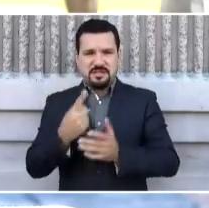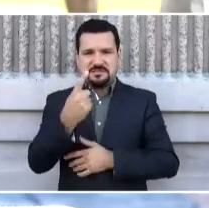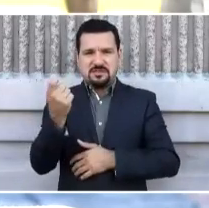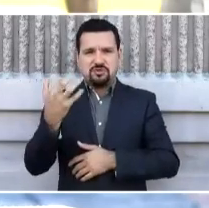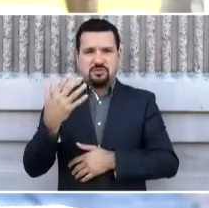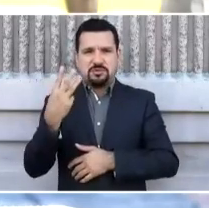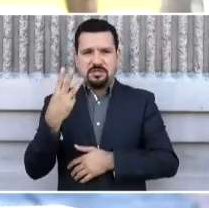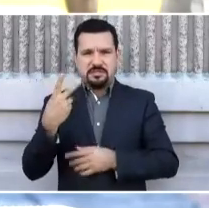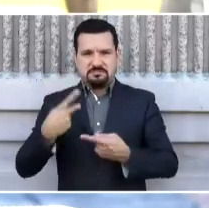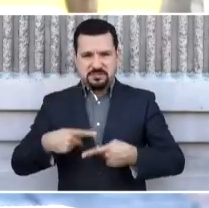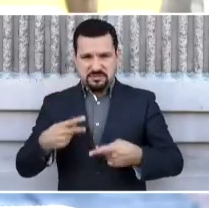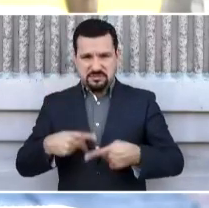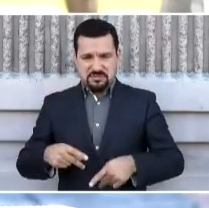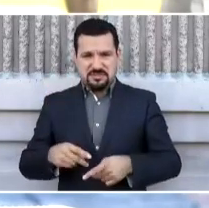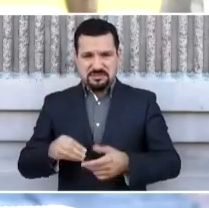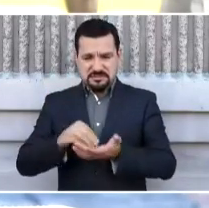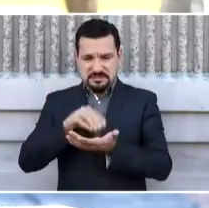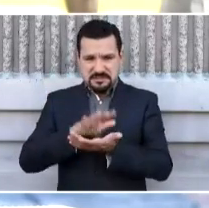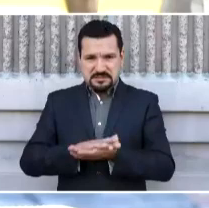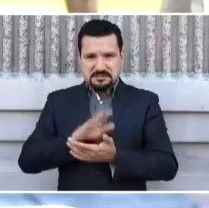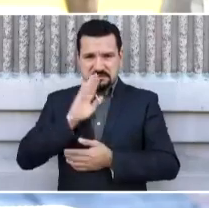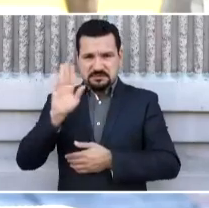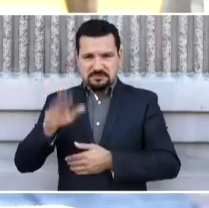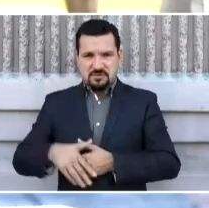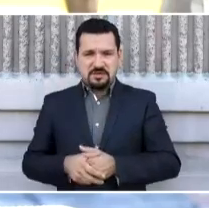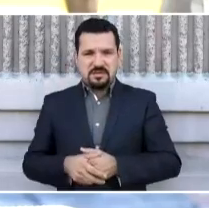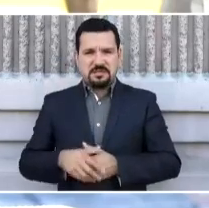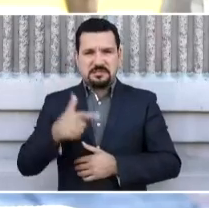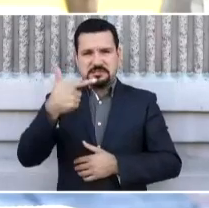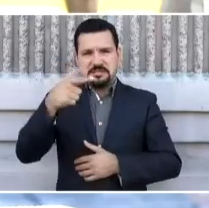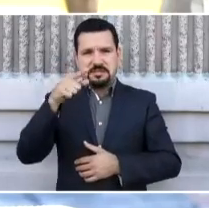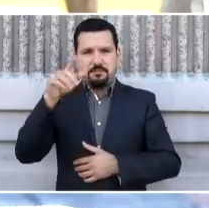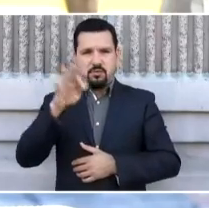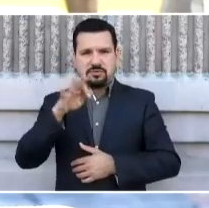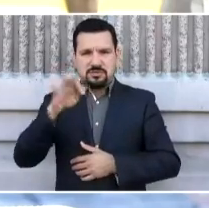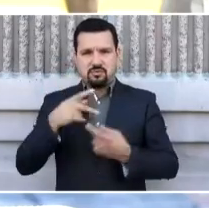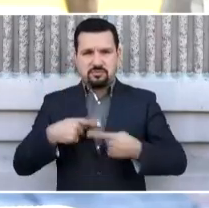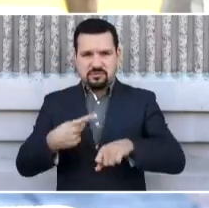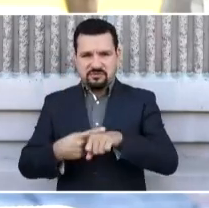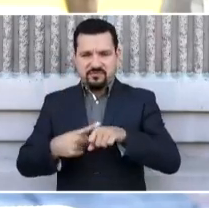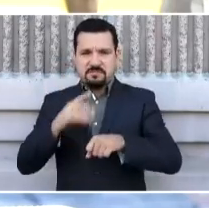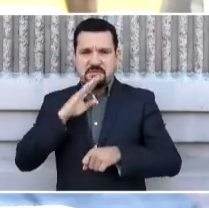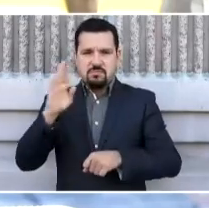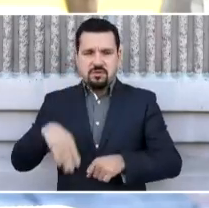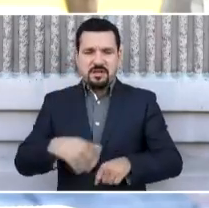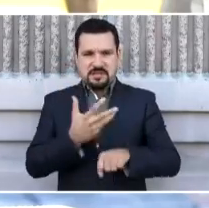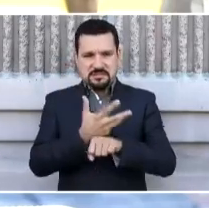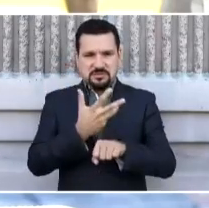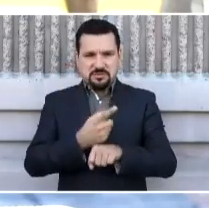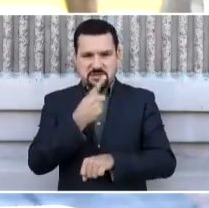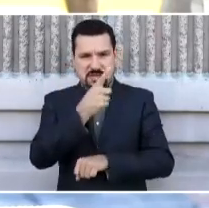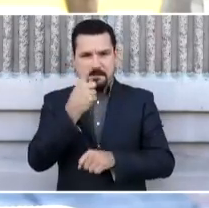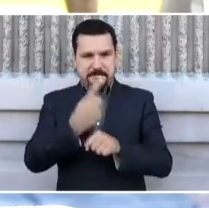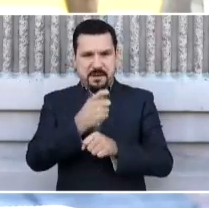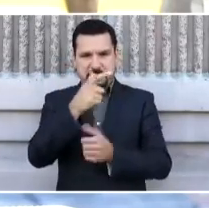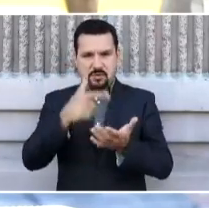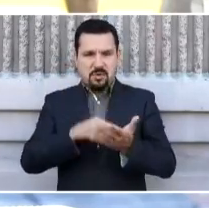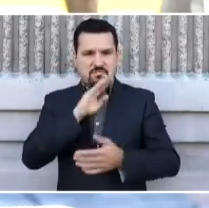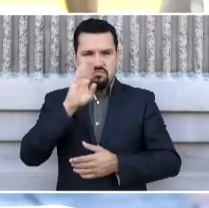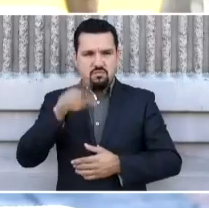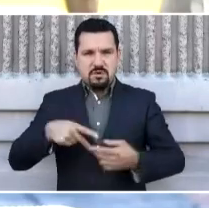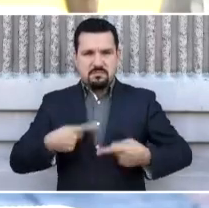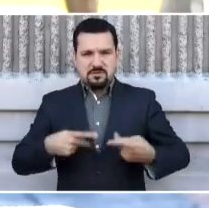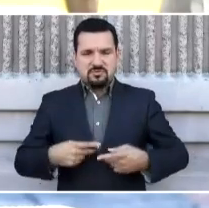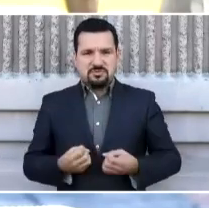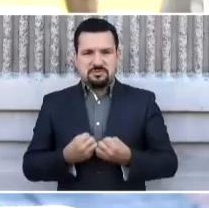283,153 casos registrados, la letalidad es de 7%. Estados Unidos es el país con más defunciones